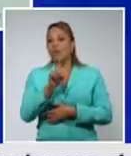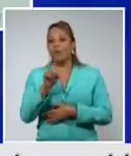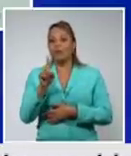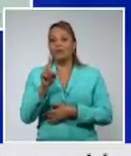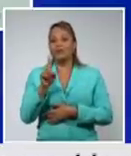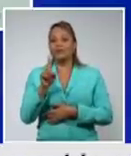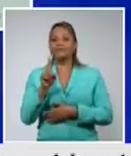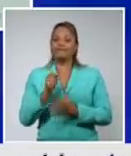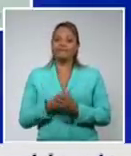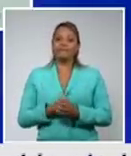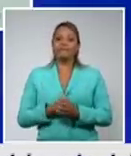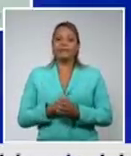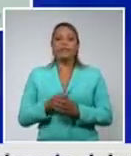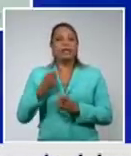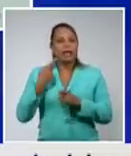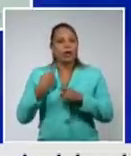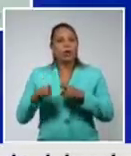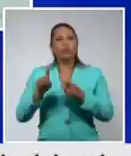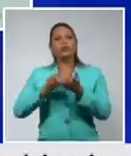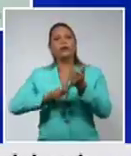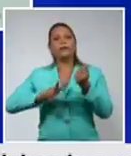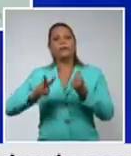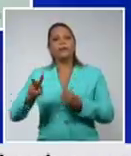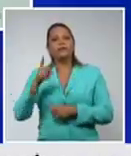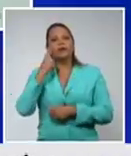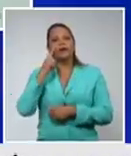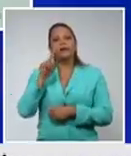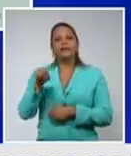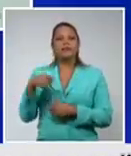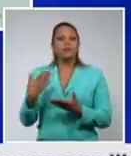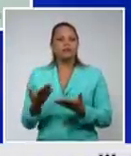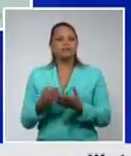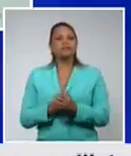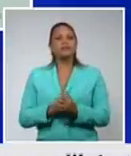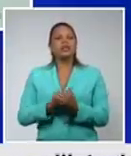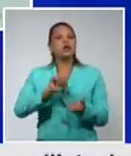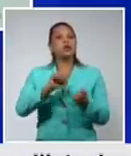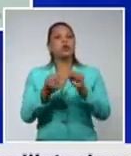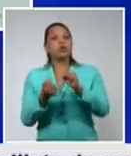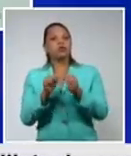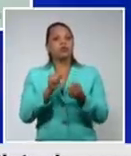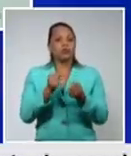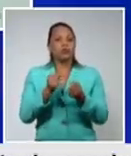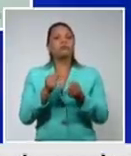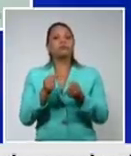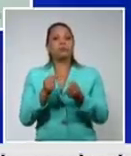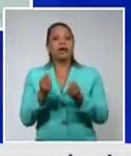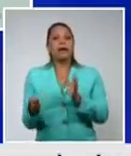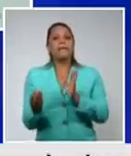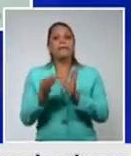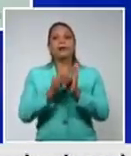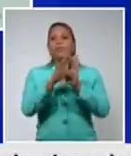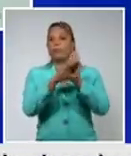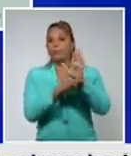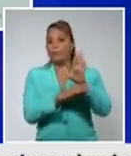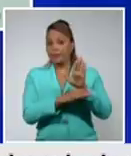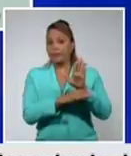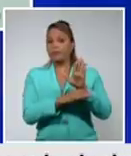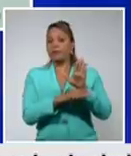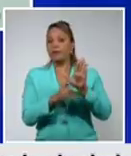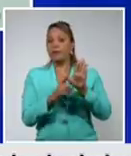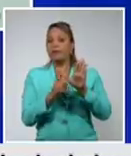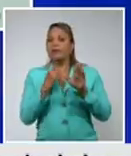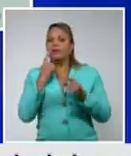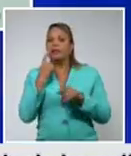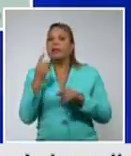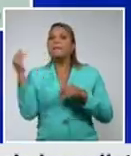pero es otra provincia que ha demostrado que con un grupo de medidas y sobre todo con la